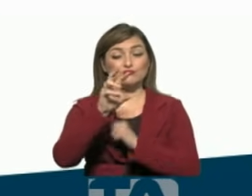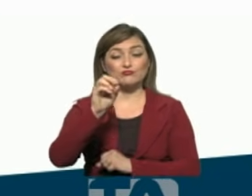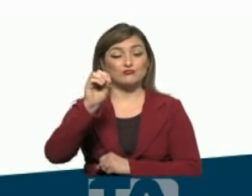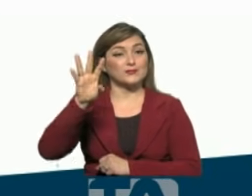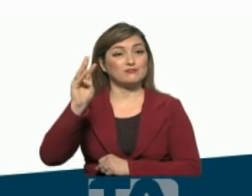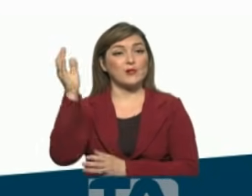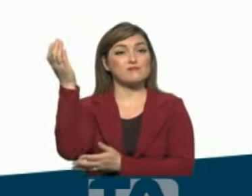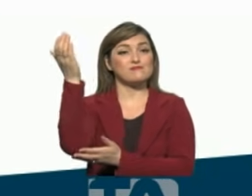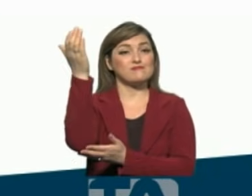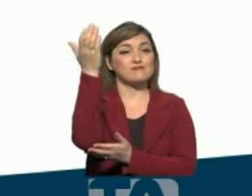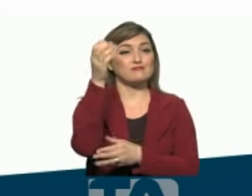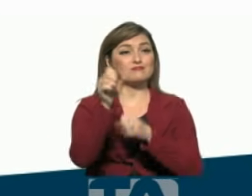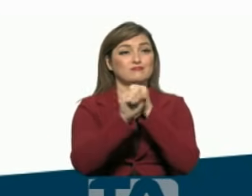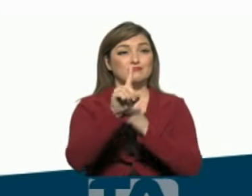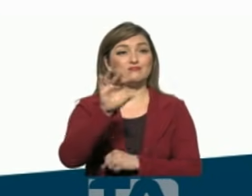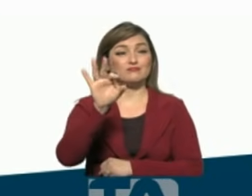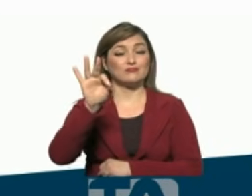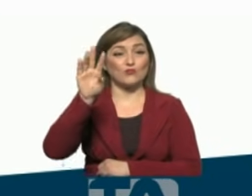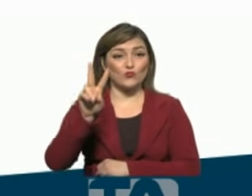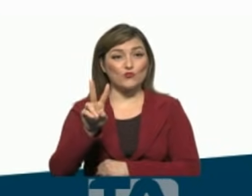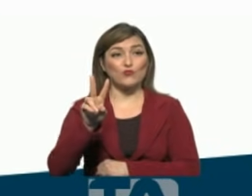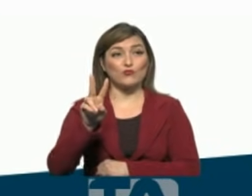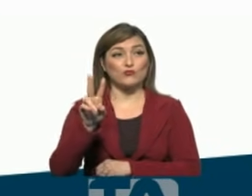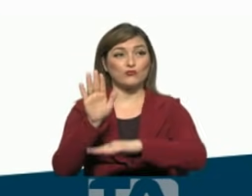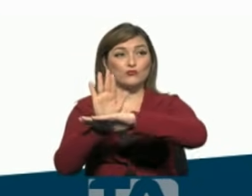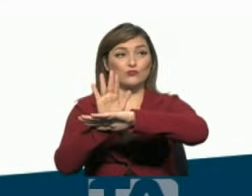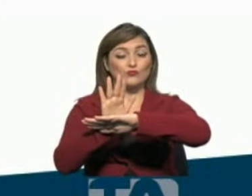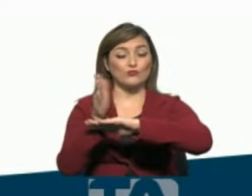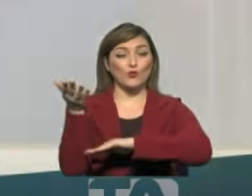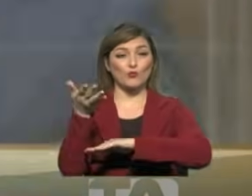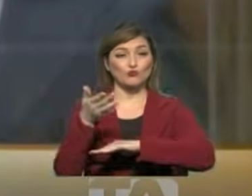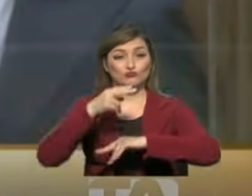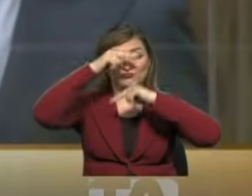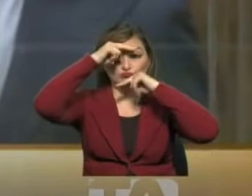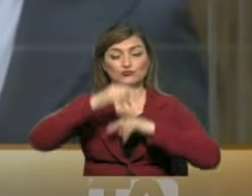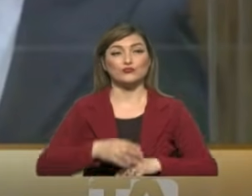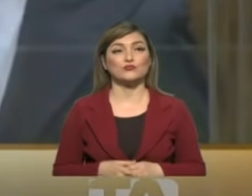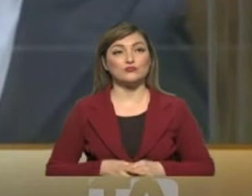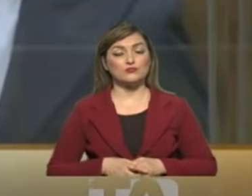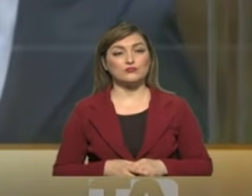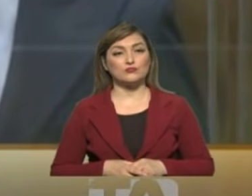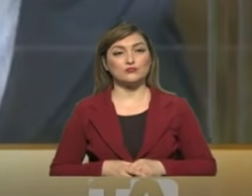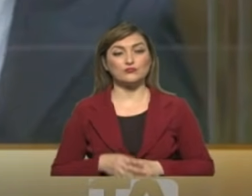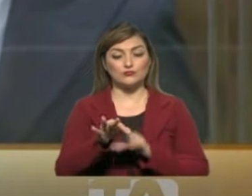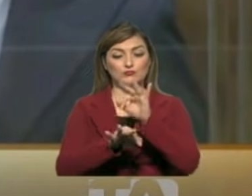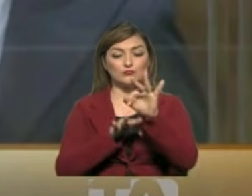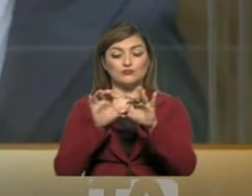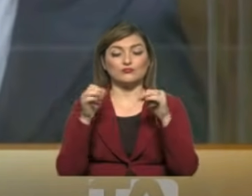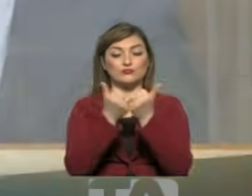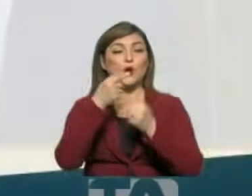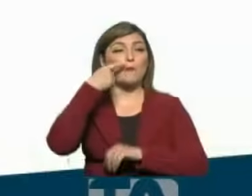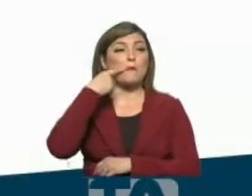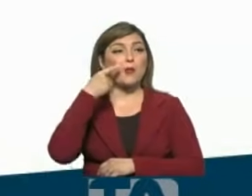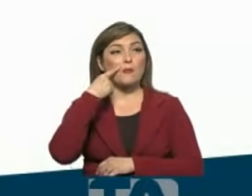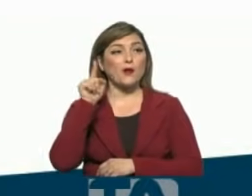Miss Ecuador en 1992 y se abrió paso en la televisión como presentadora. Esteban Torres reemplazó en la asamblea a su padre